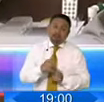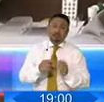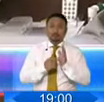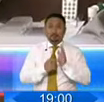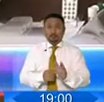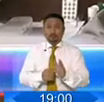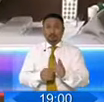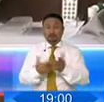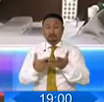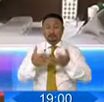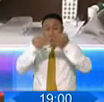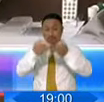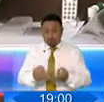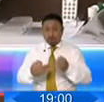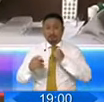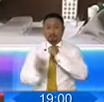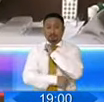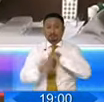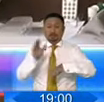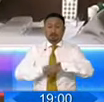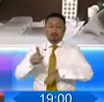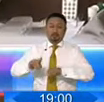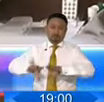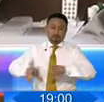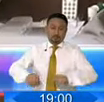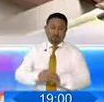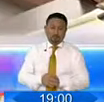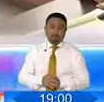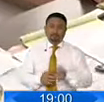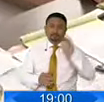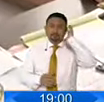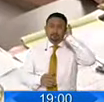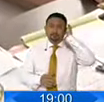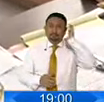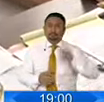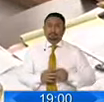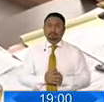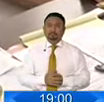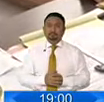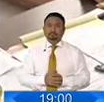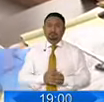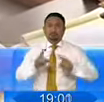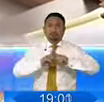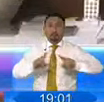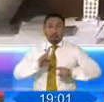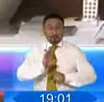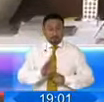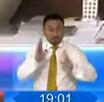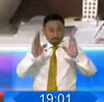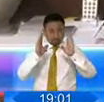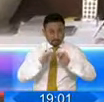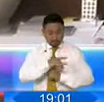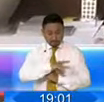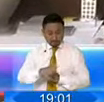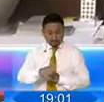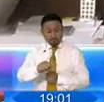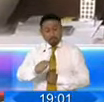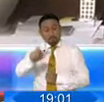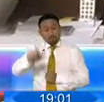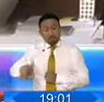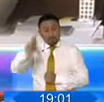la condena por los actos, ya no la destitución. Pero, atención, hay muchos que